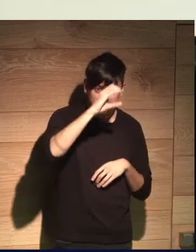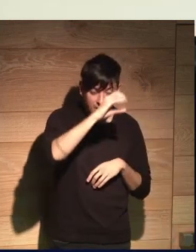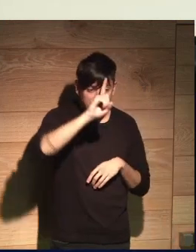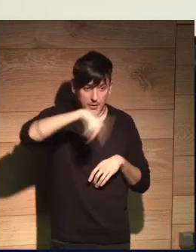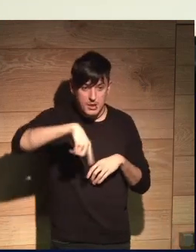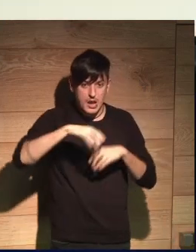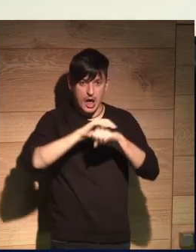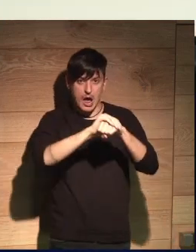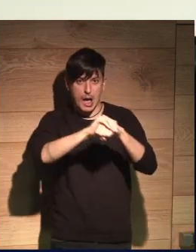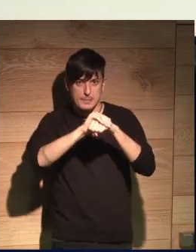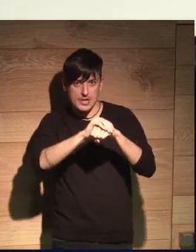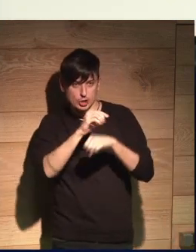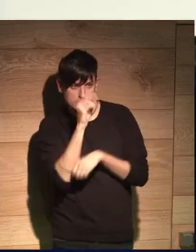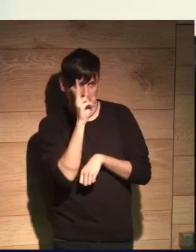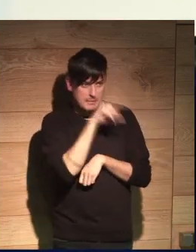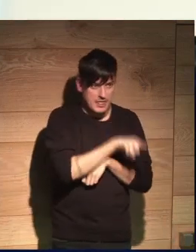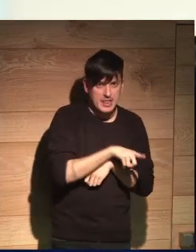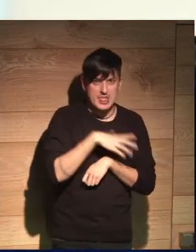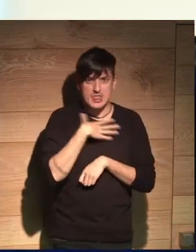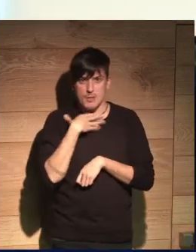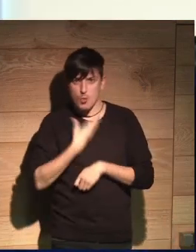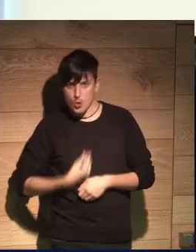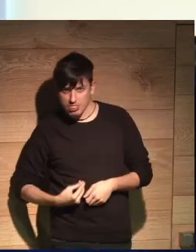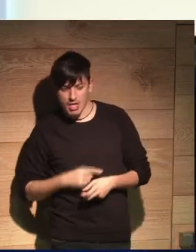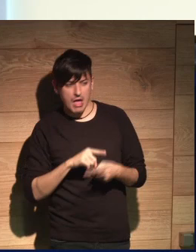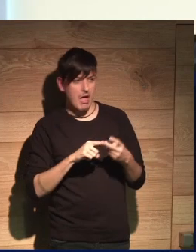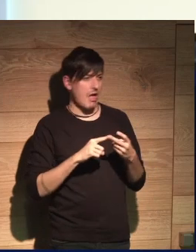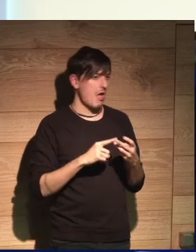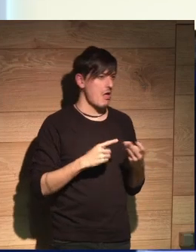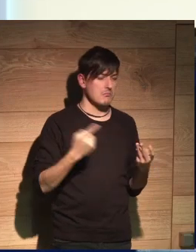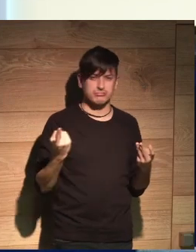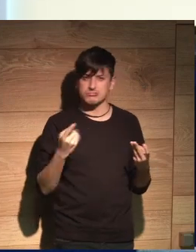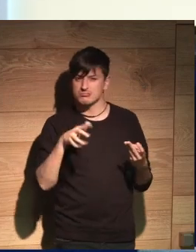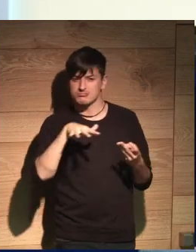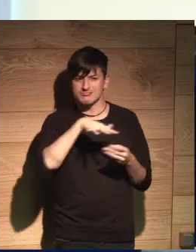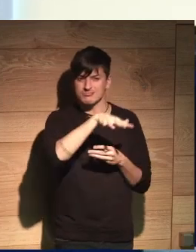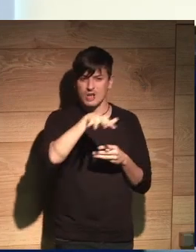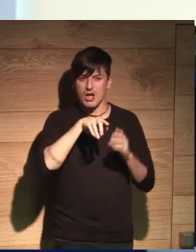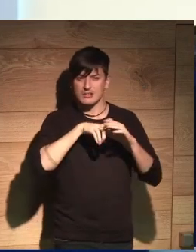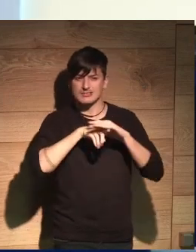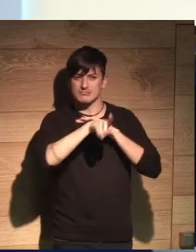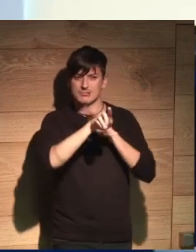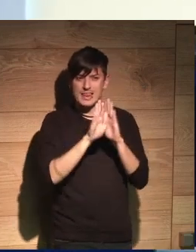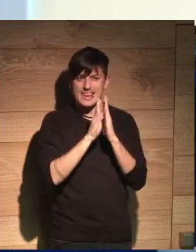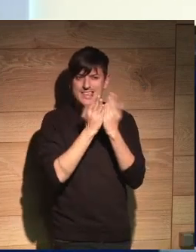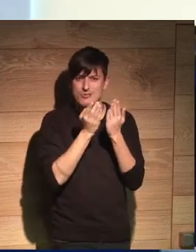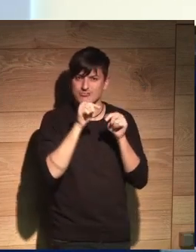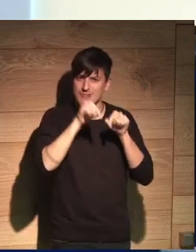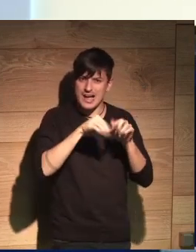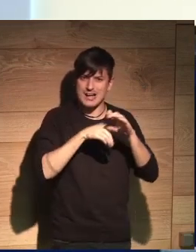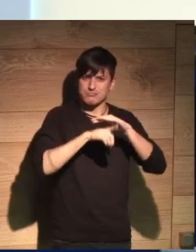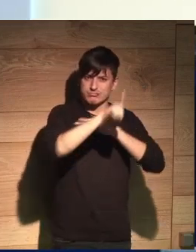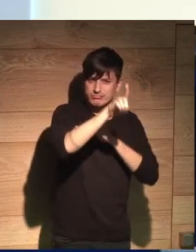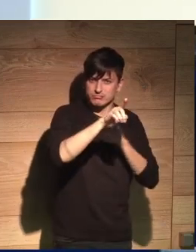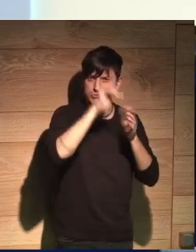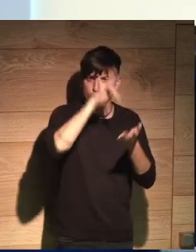de Madrid, amigos de Murcia, amigos de un sitio donde se desarrolla el libro. Pero también quiero agradecer sobre todo también